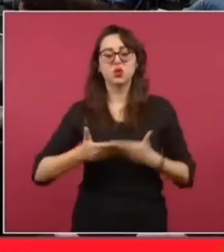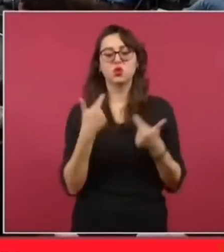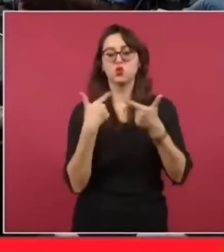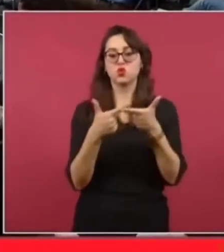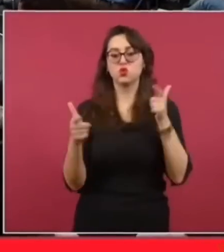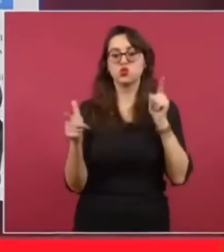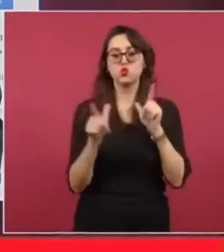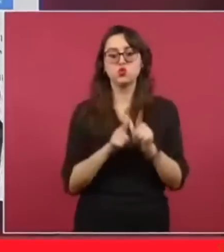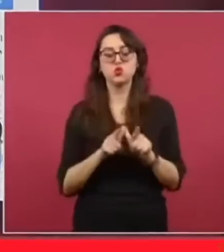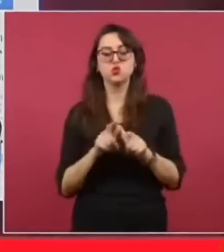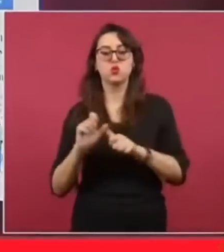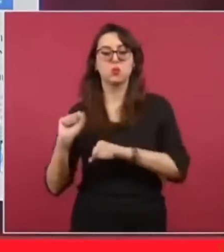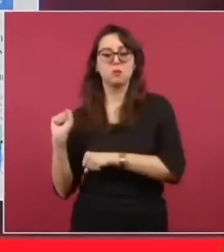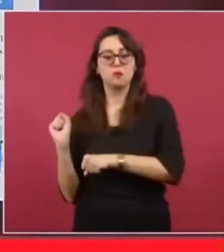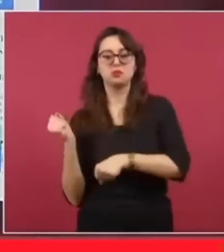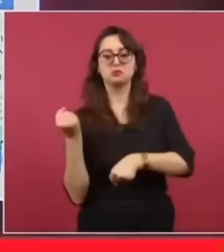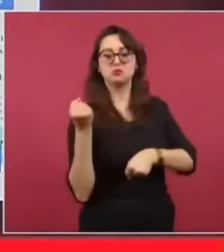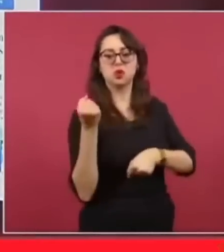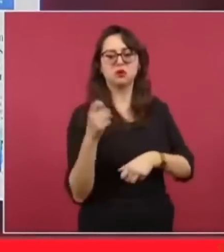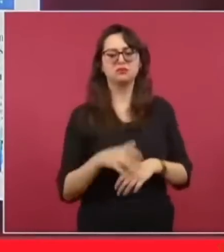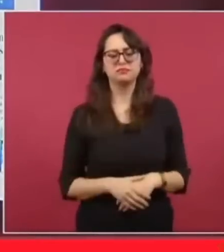¿Quién gobierna Chihuahua?